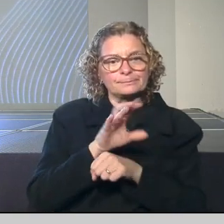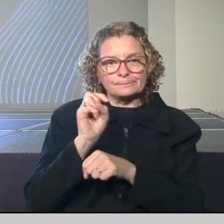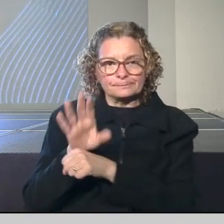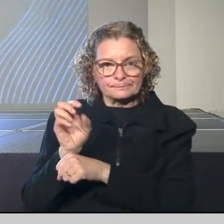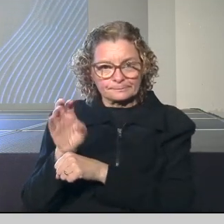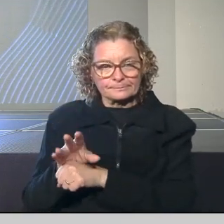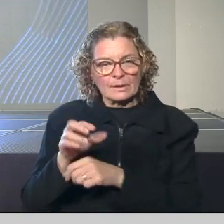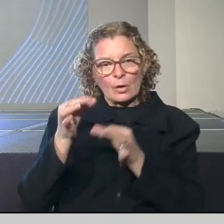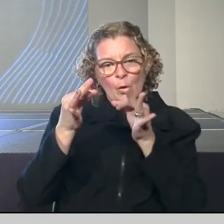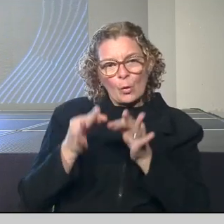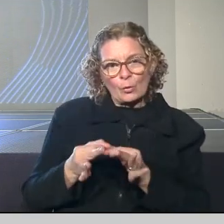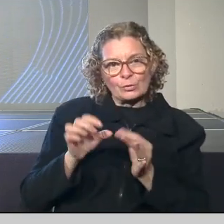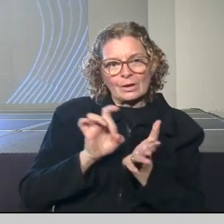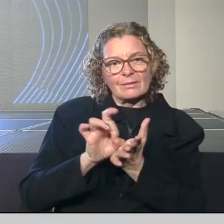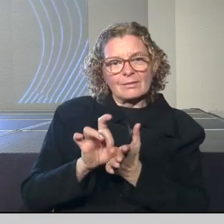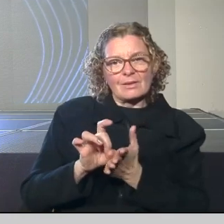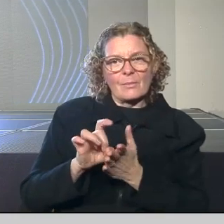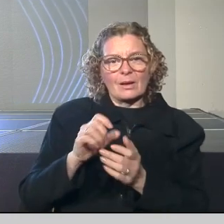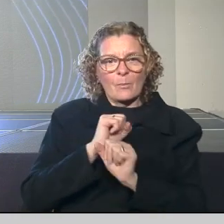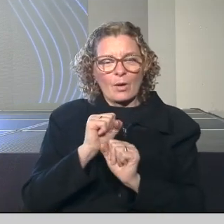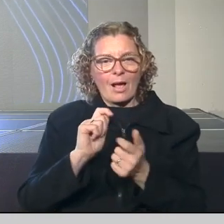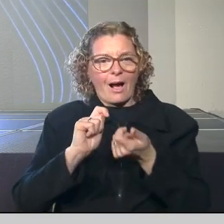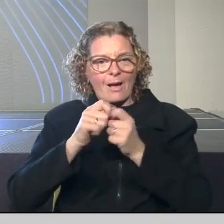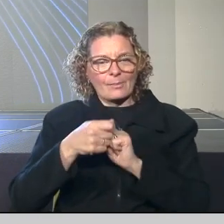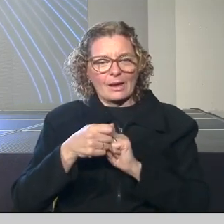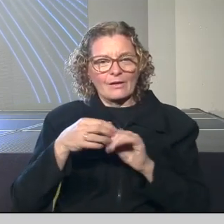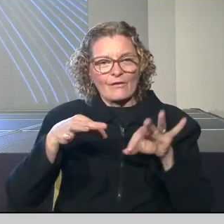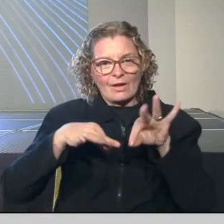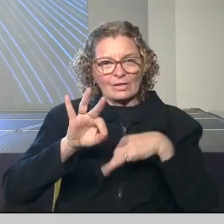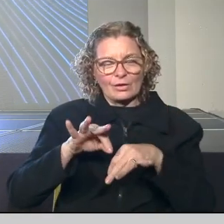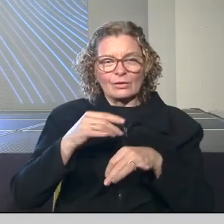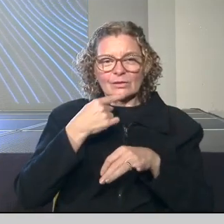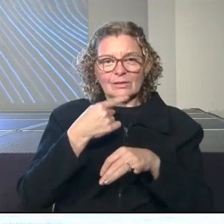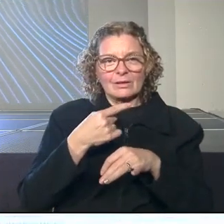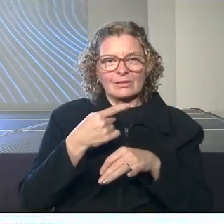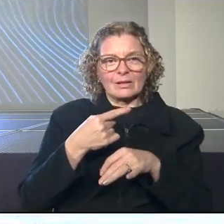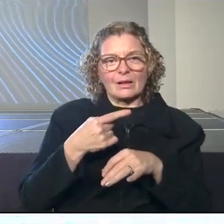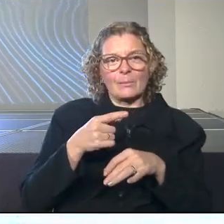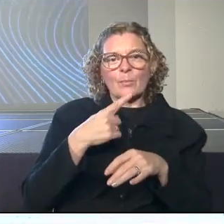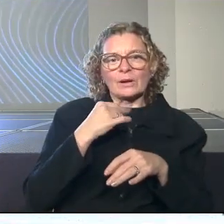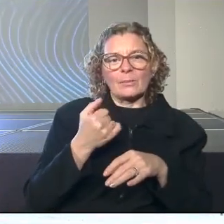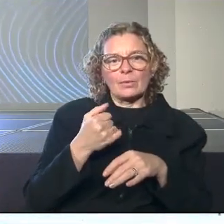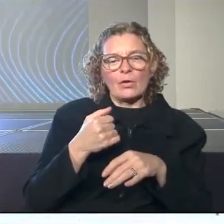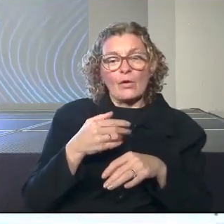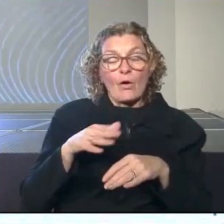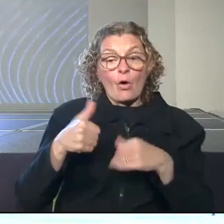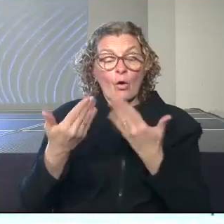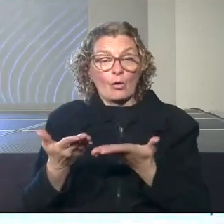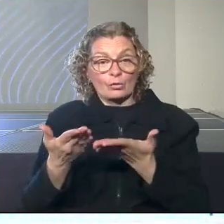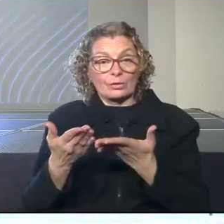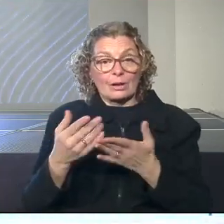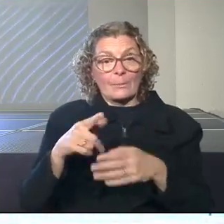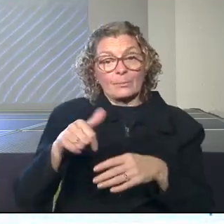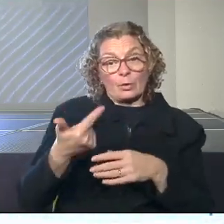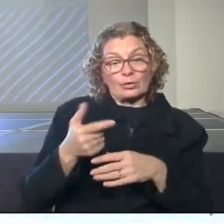es justamente este sistema más flexible, donde el vendedor utiliza su propia logística o contrata una mensajería